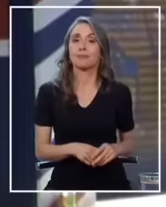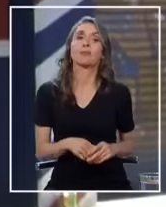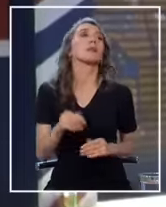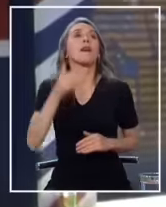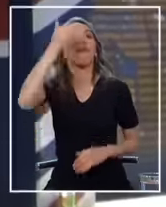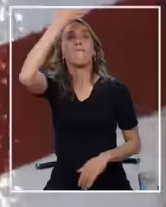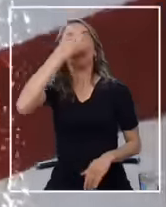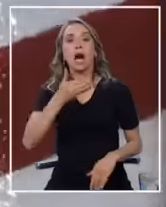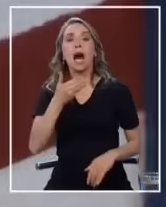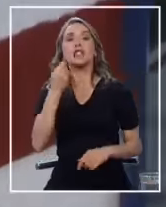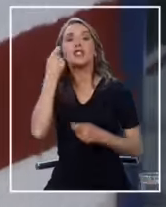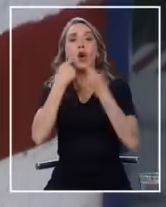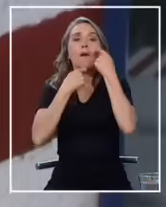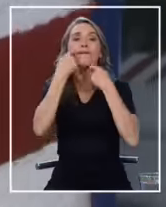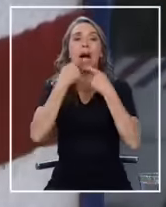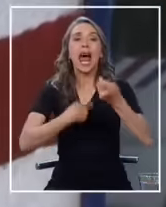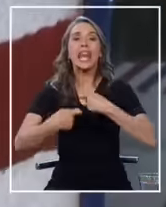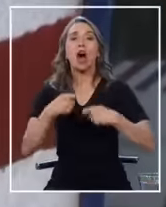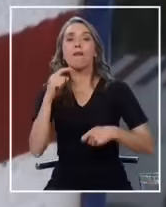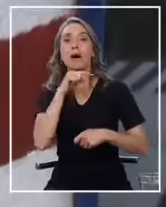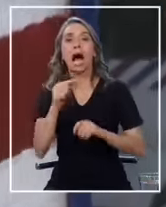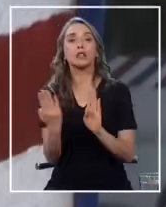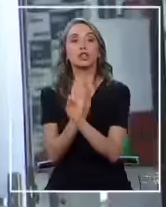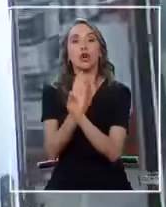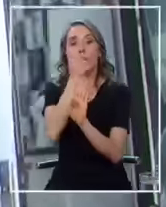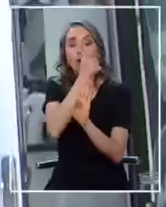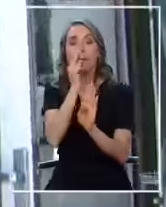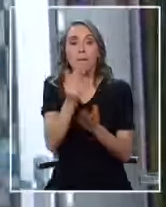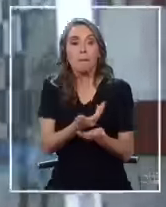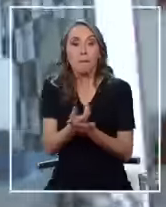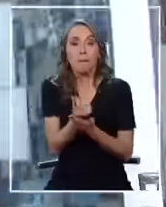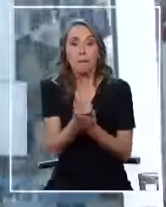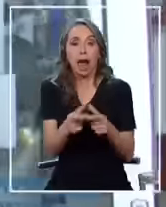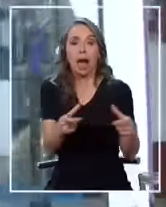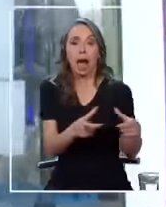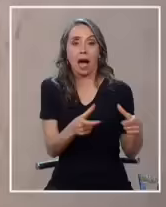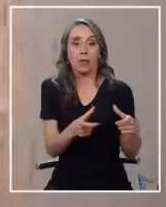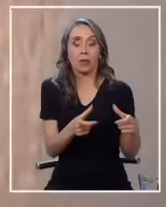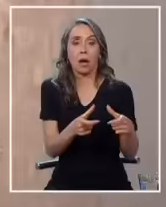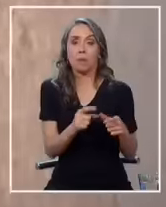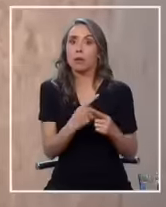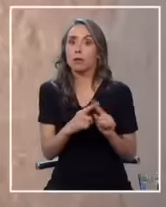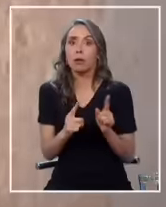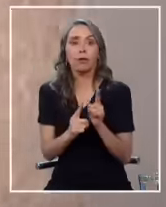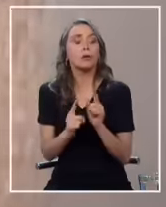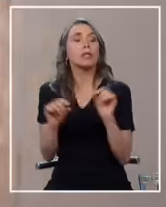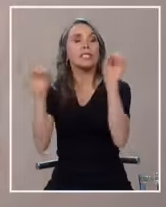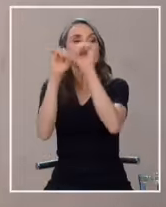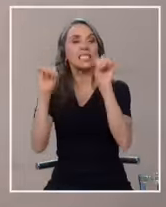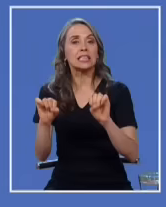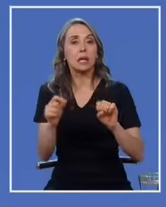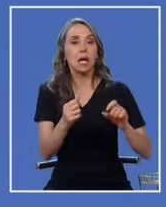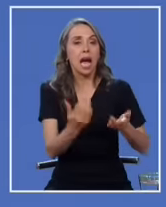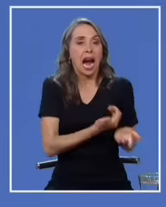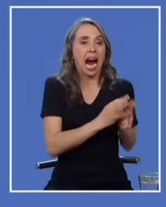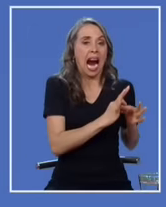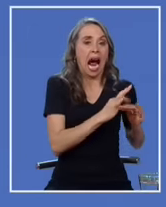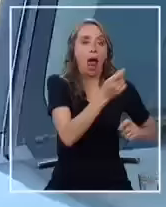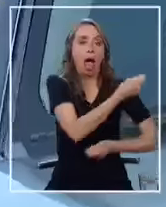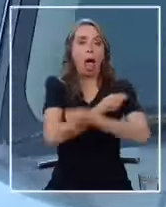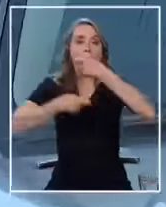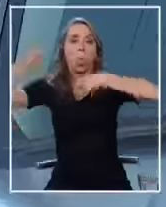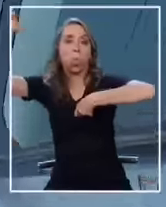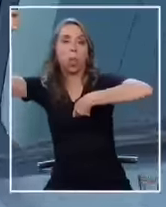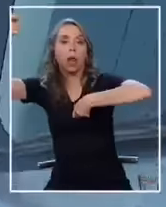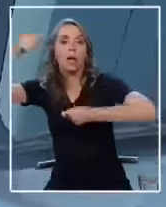Usaban de fachada barberías y negocios, manejaban dinero en efectivo, pero contaban con un sofisticado sistema para desviar las ganancias.